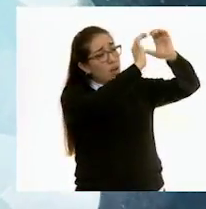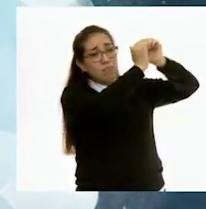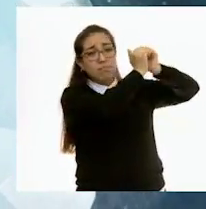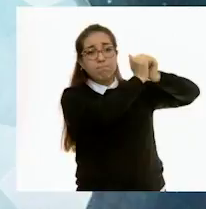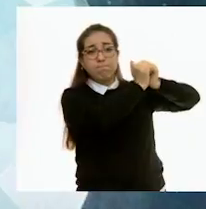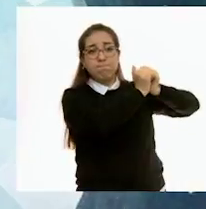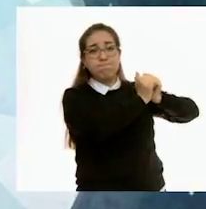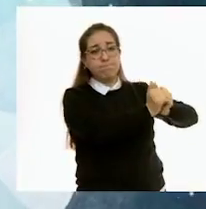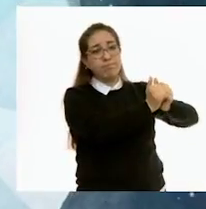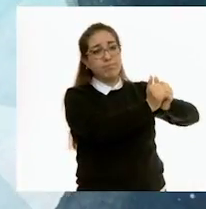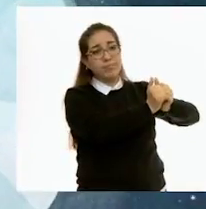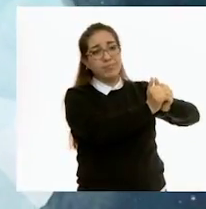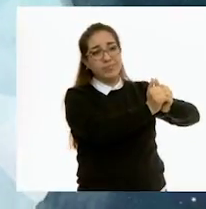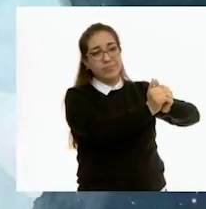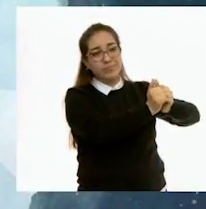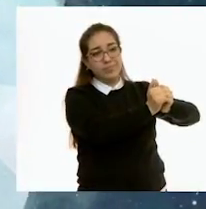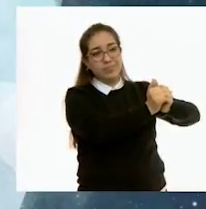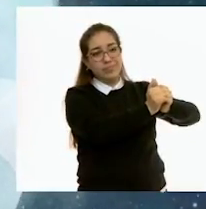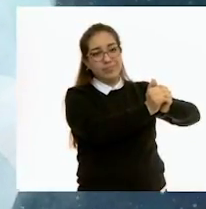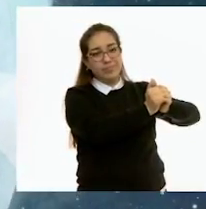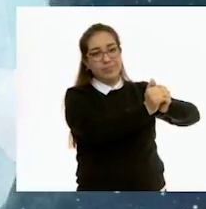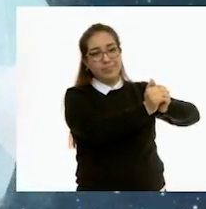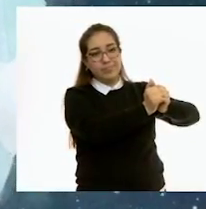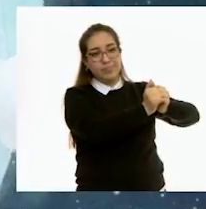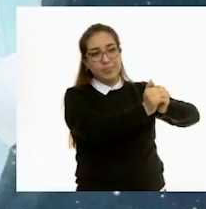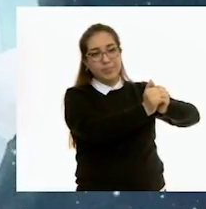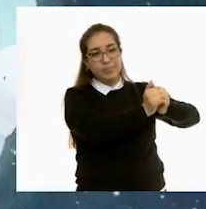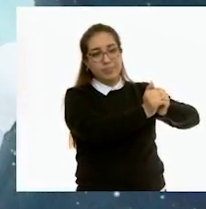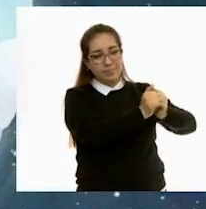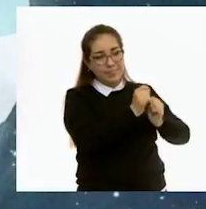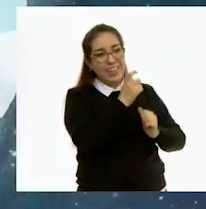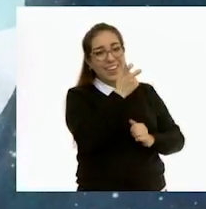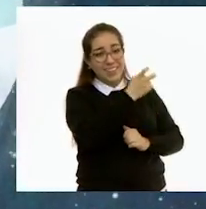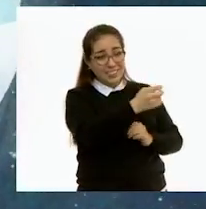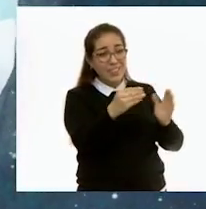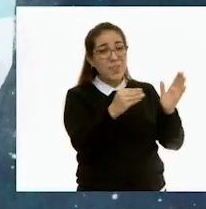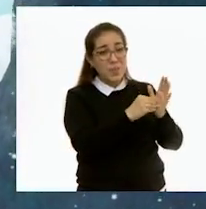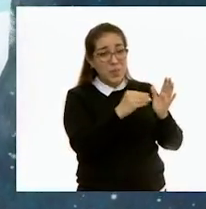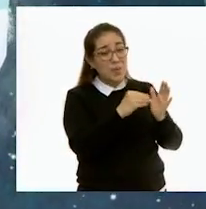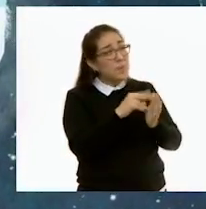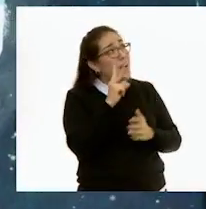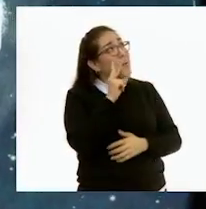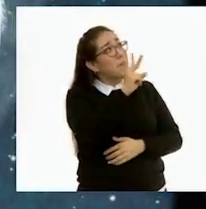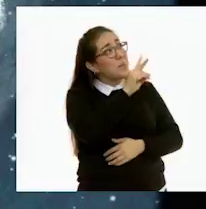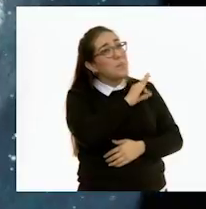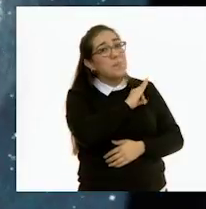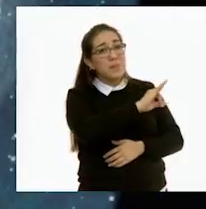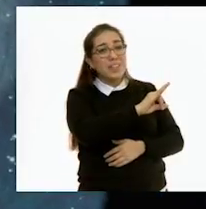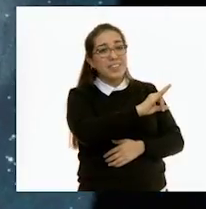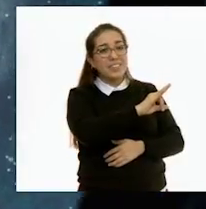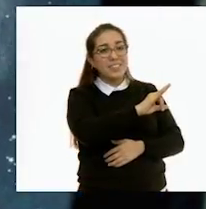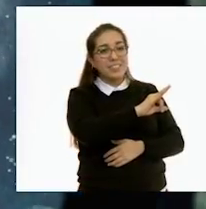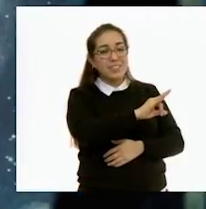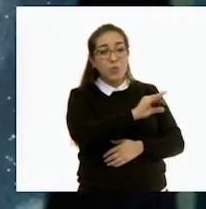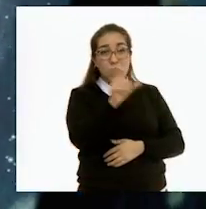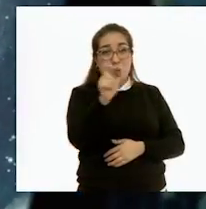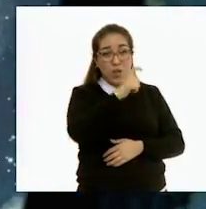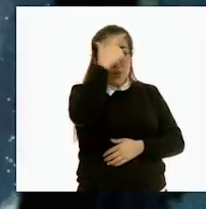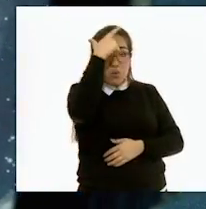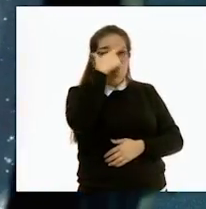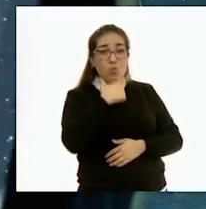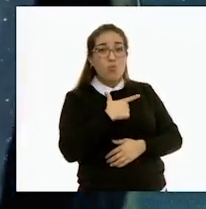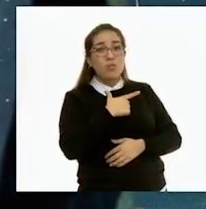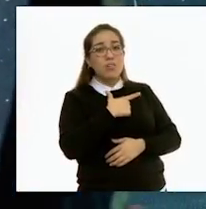itz maetze. Ani hashtam itz I ehtu al kitsuwa itz pulik tamaka. Poh ashe pelit sabar